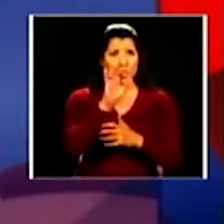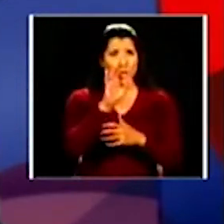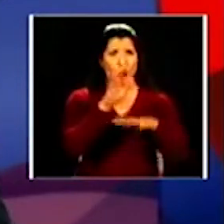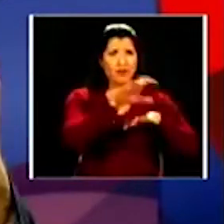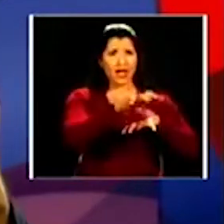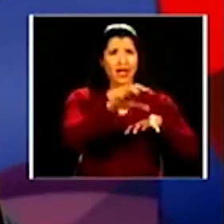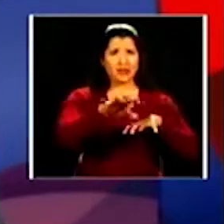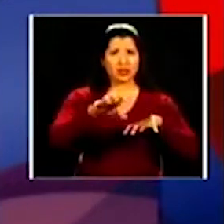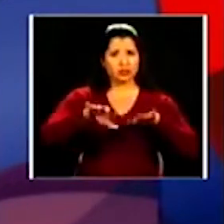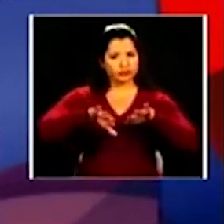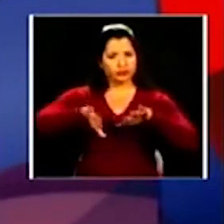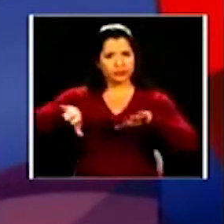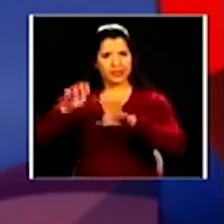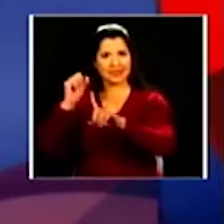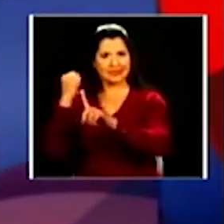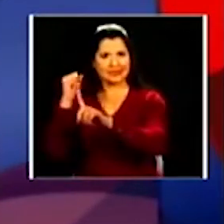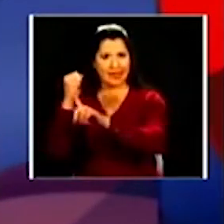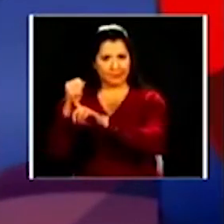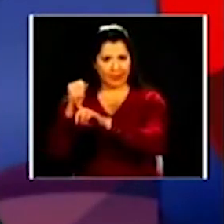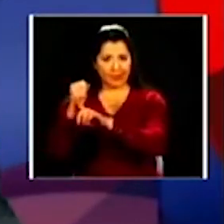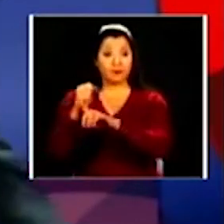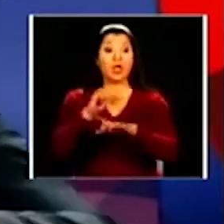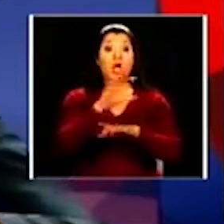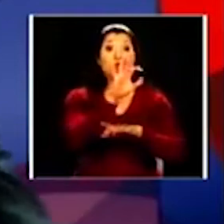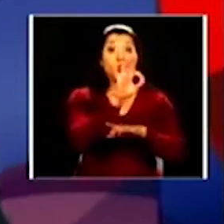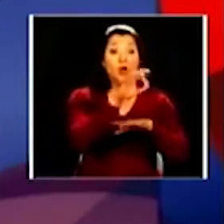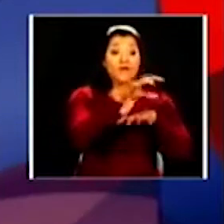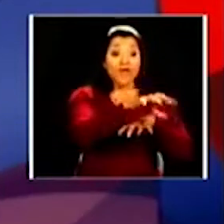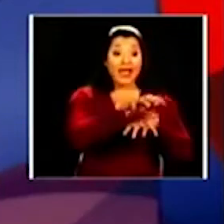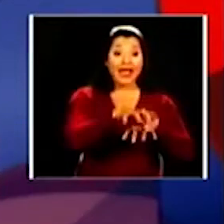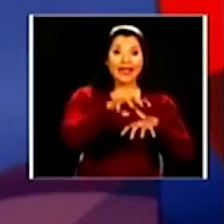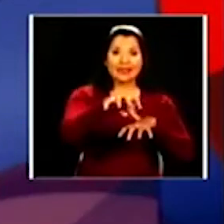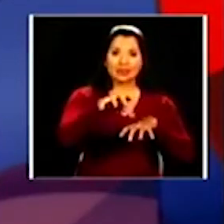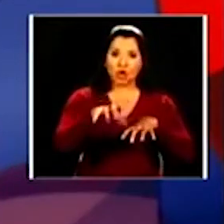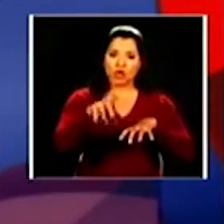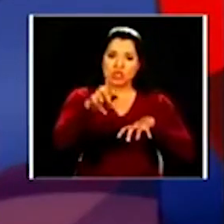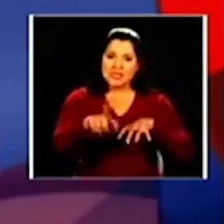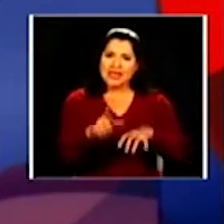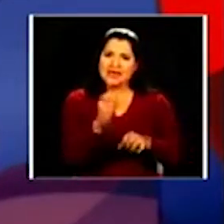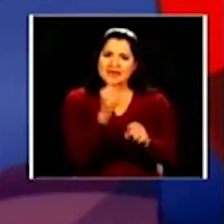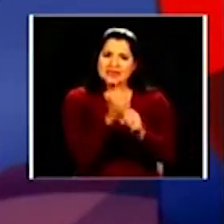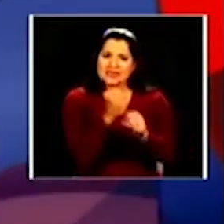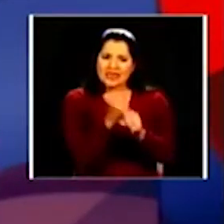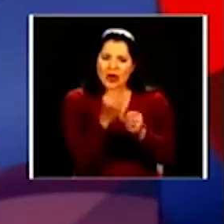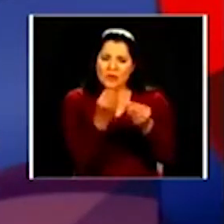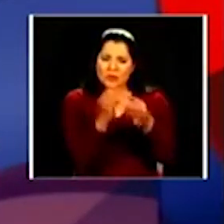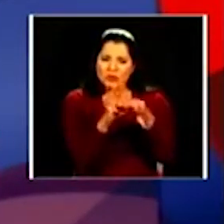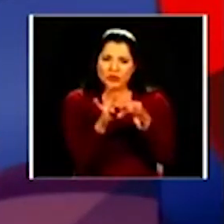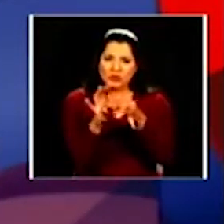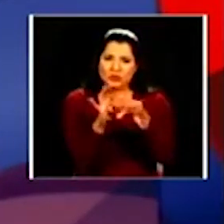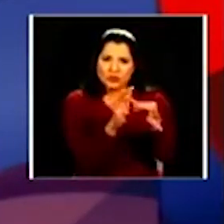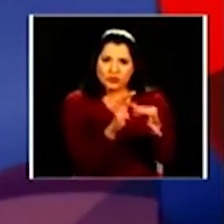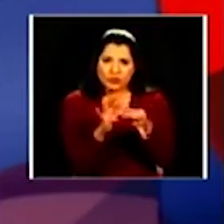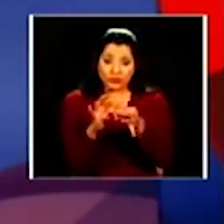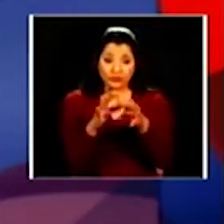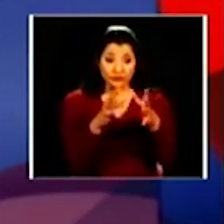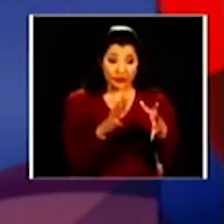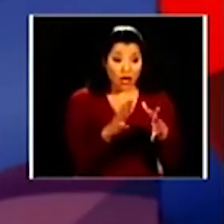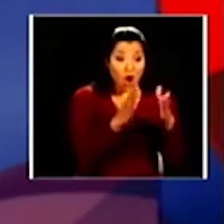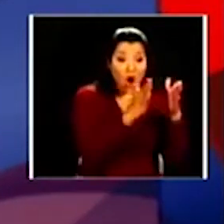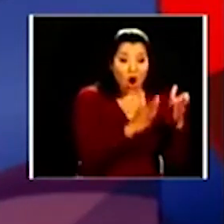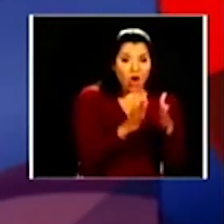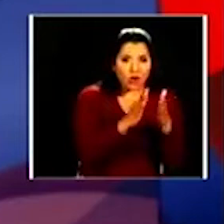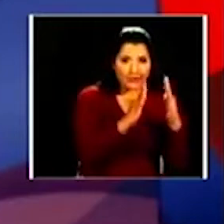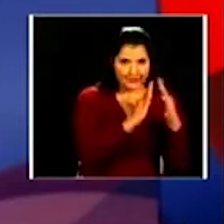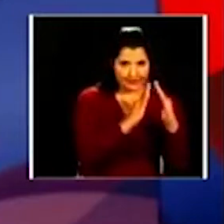que tiene otra realidad, pero 9 de los cantones tienen que trabajar de manera muy articulada en la relación tanto del ordenamiento